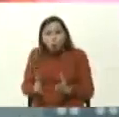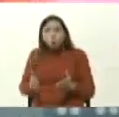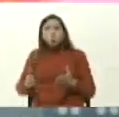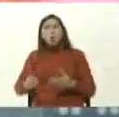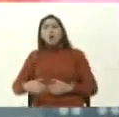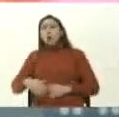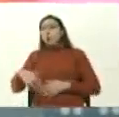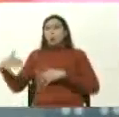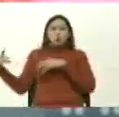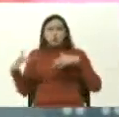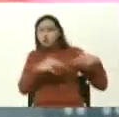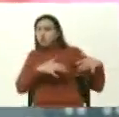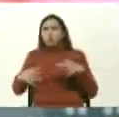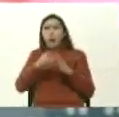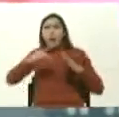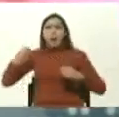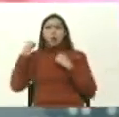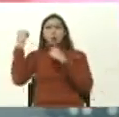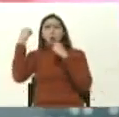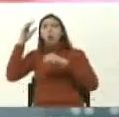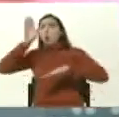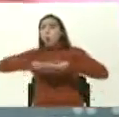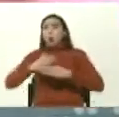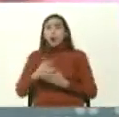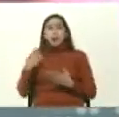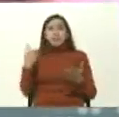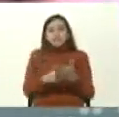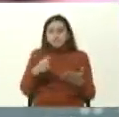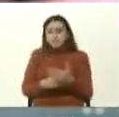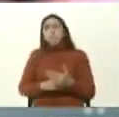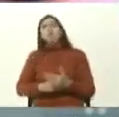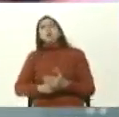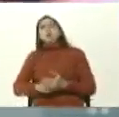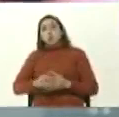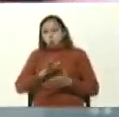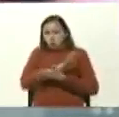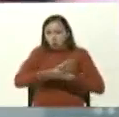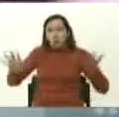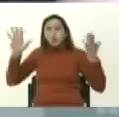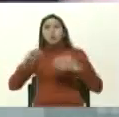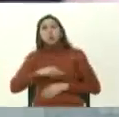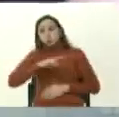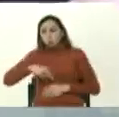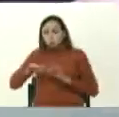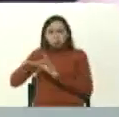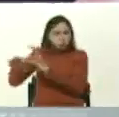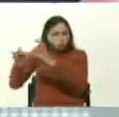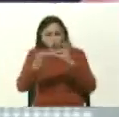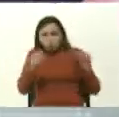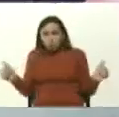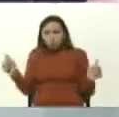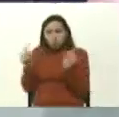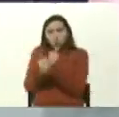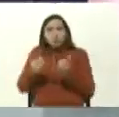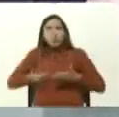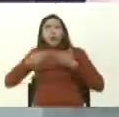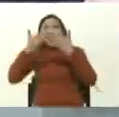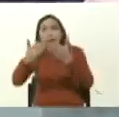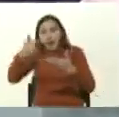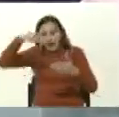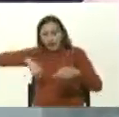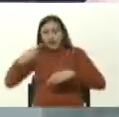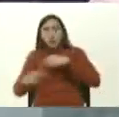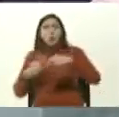vida por este derecho. Y en la Revolución, nosotros trabajamos juntos a los estudiantes por garantizar